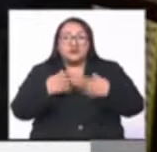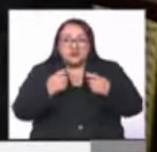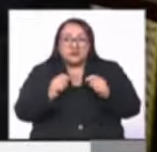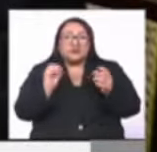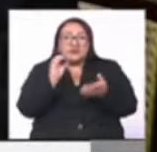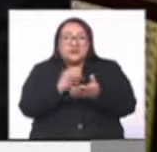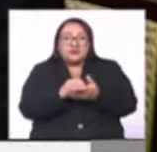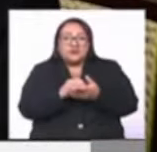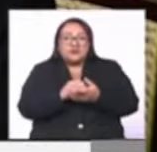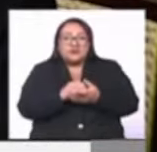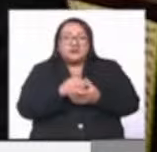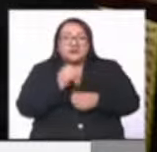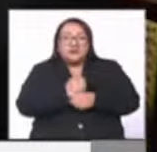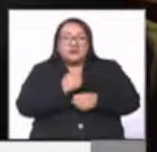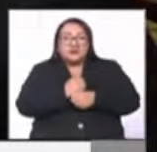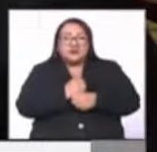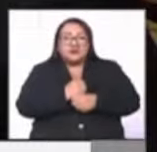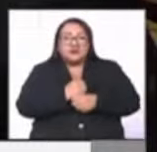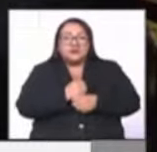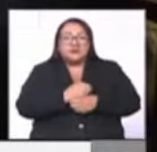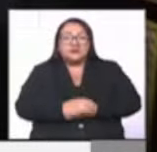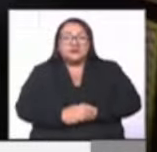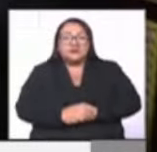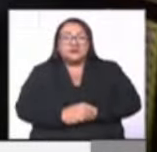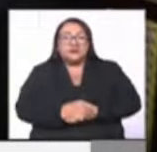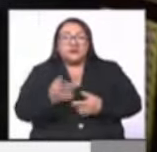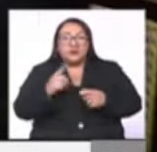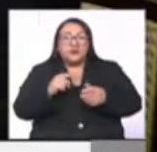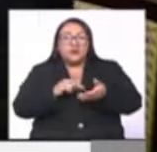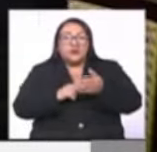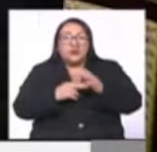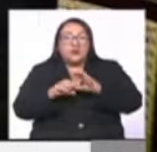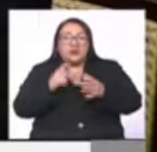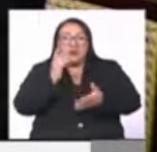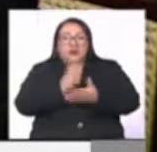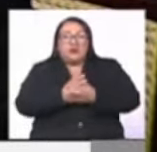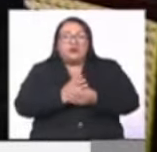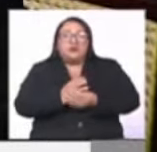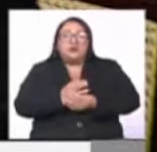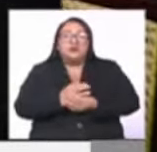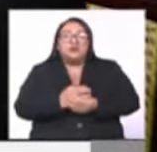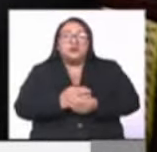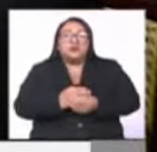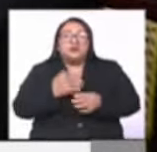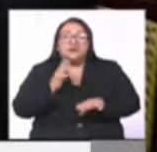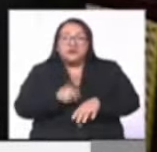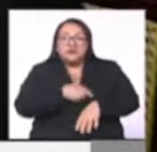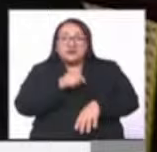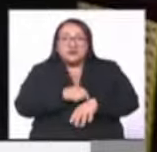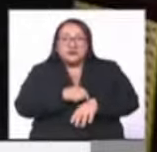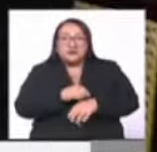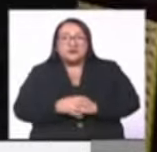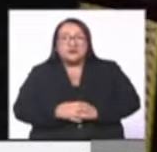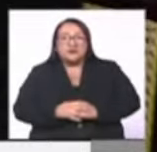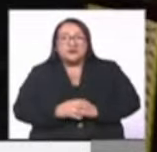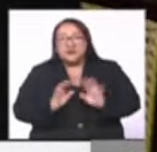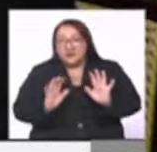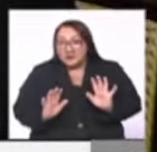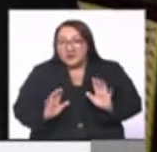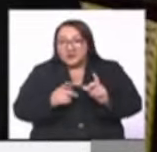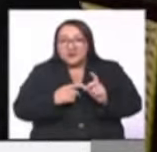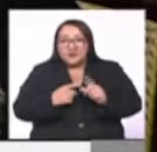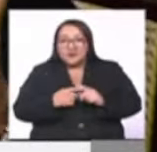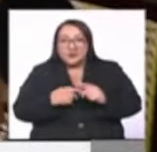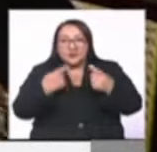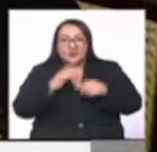aplicar el ejercicio de proporcionalidad cuando se propone una sanción de alta entidad en consecuencia